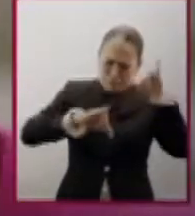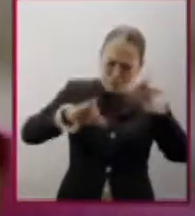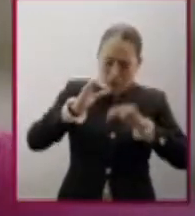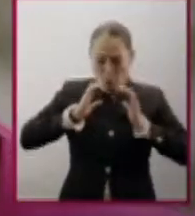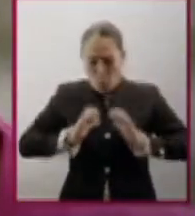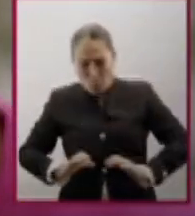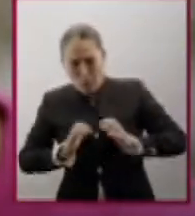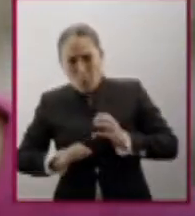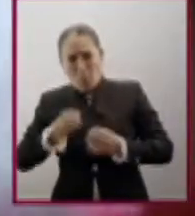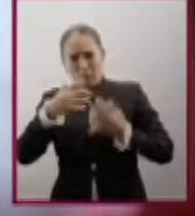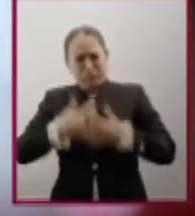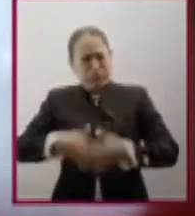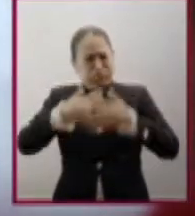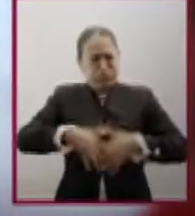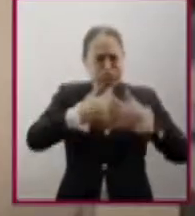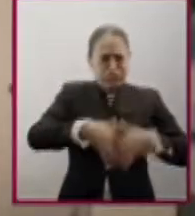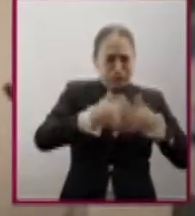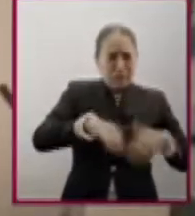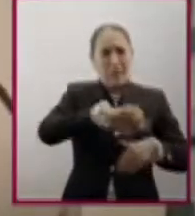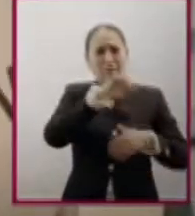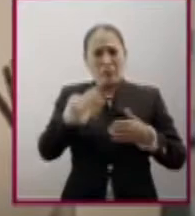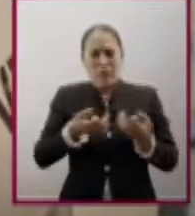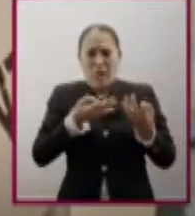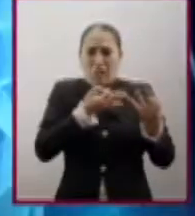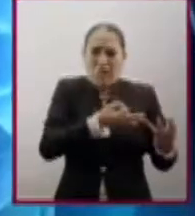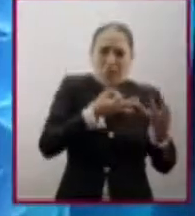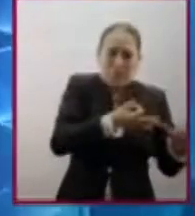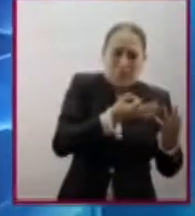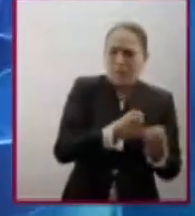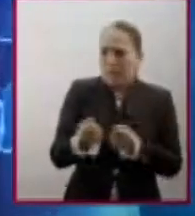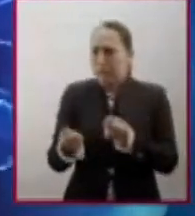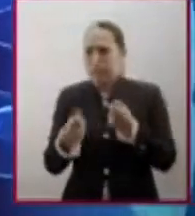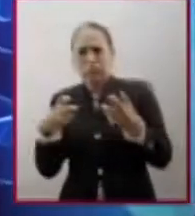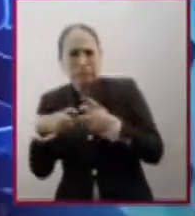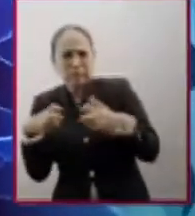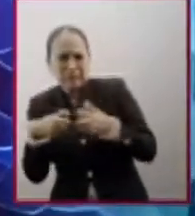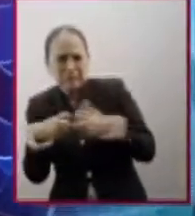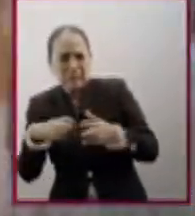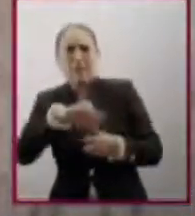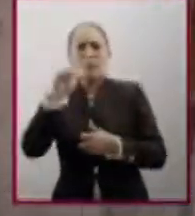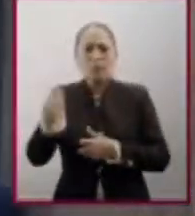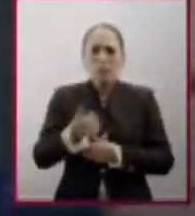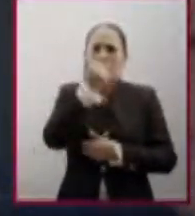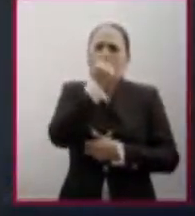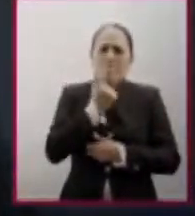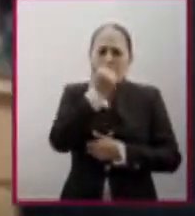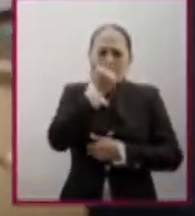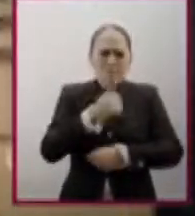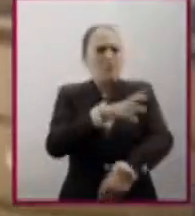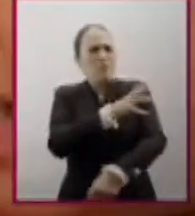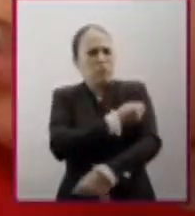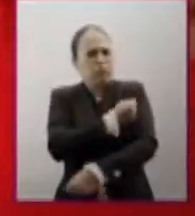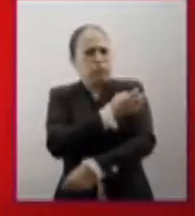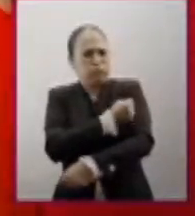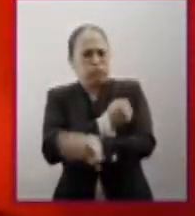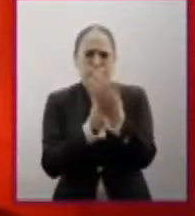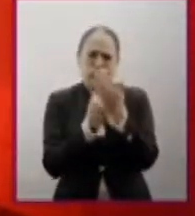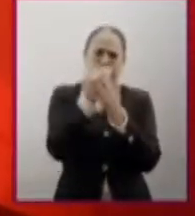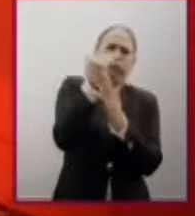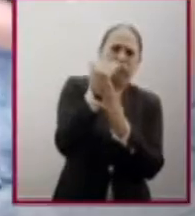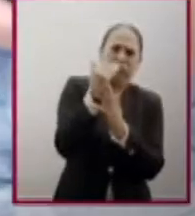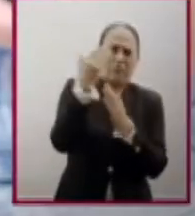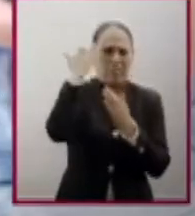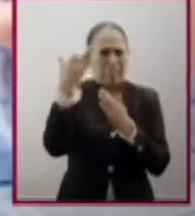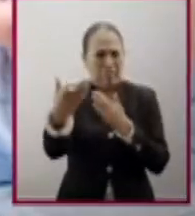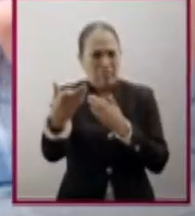procesarlos. Provocan ansiedad y adicción y pueden causar hipertensión, diabetes y obesidad a largo plazo. O sea que su